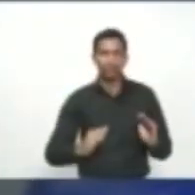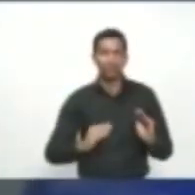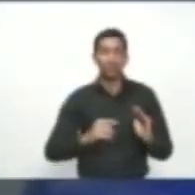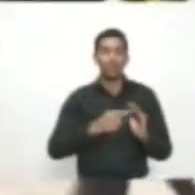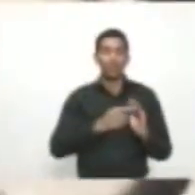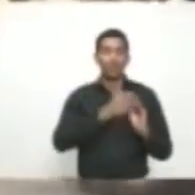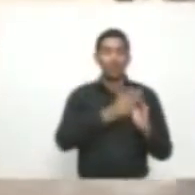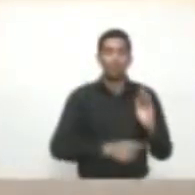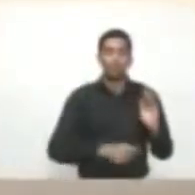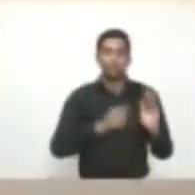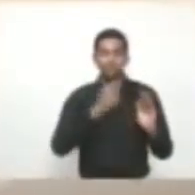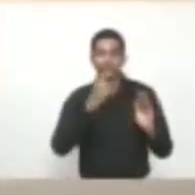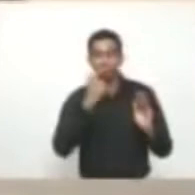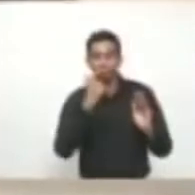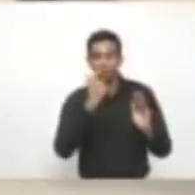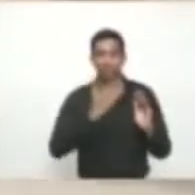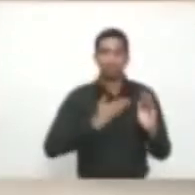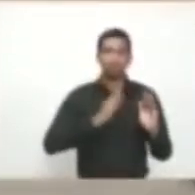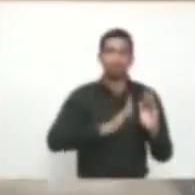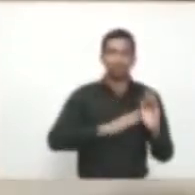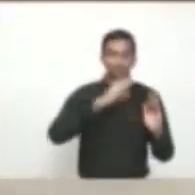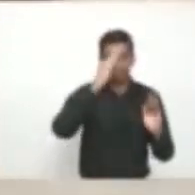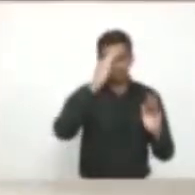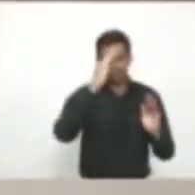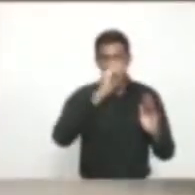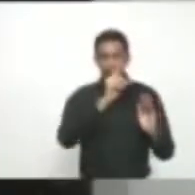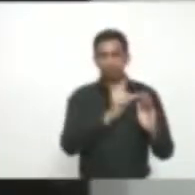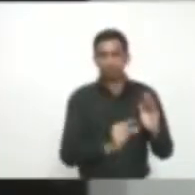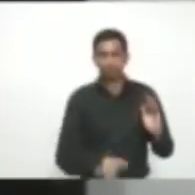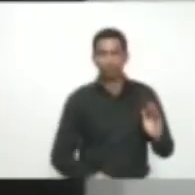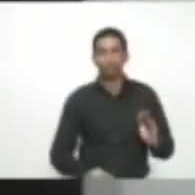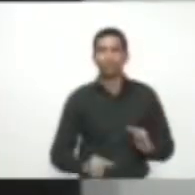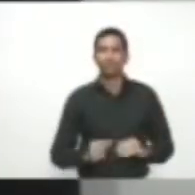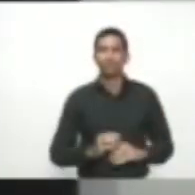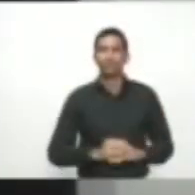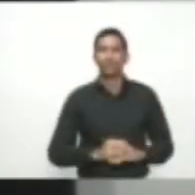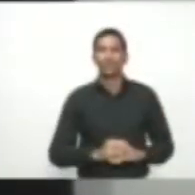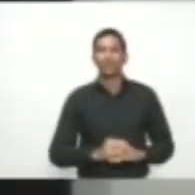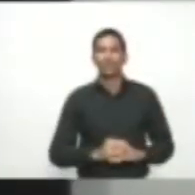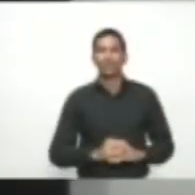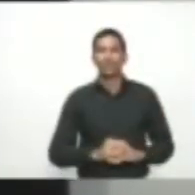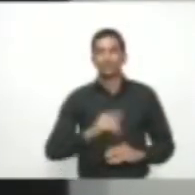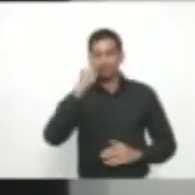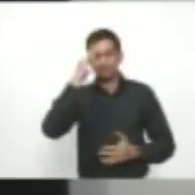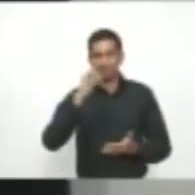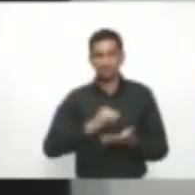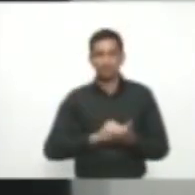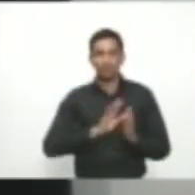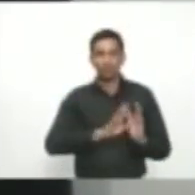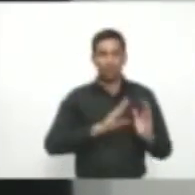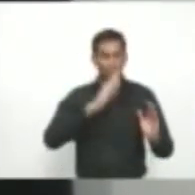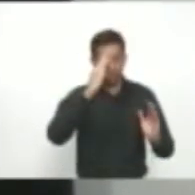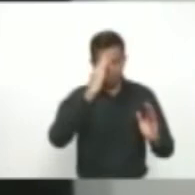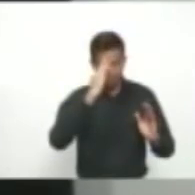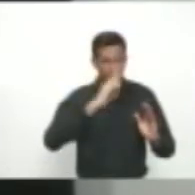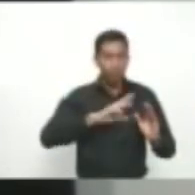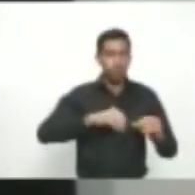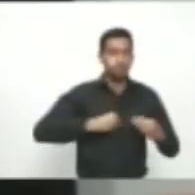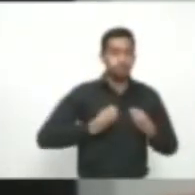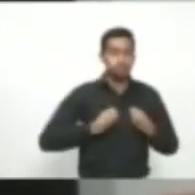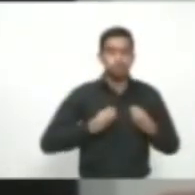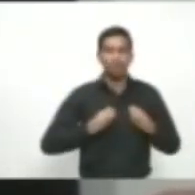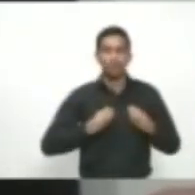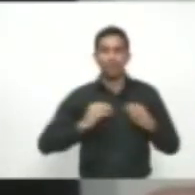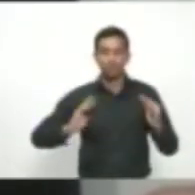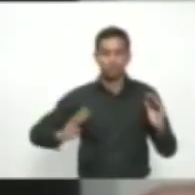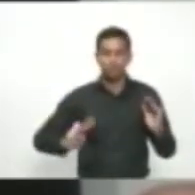padres del uniformado adscrito a la policía de Sucre. No se descarta que pueda ir en contra del policía que vivía ahí, aunque en el momento